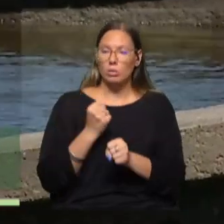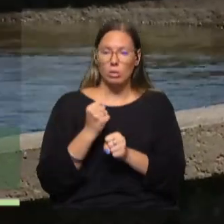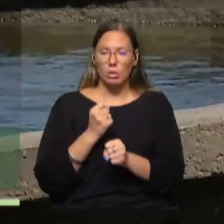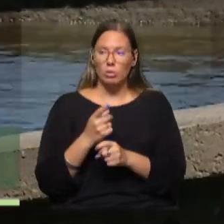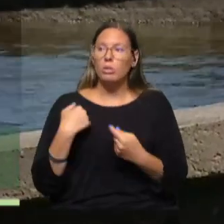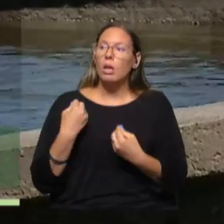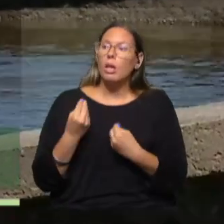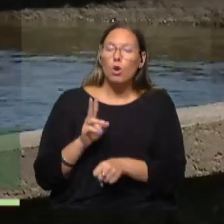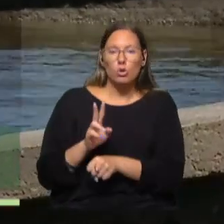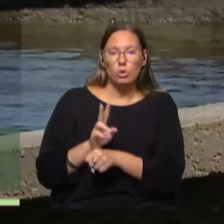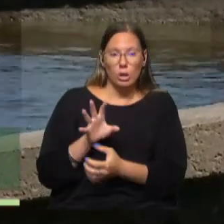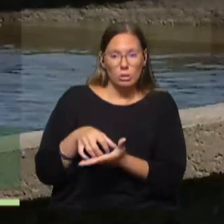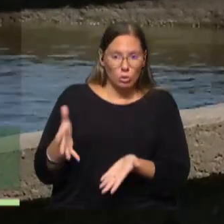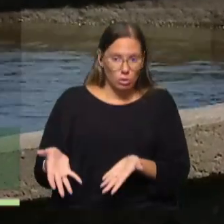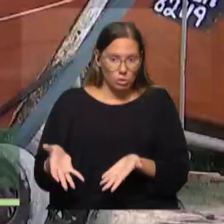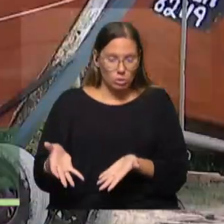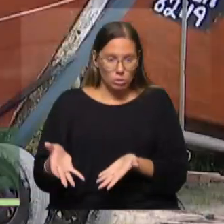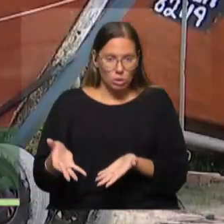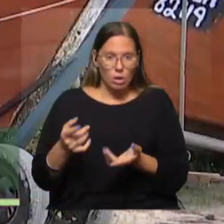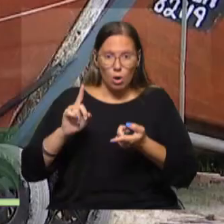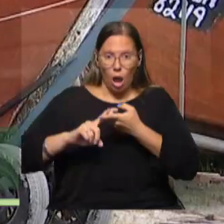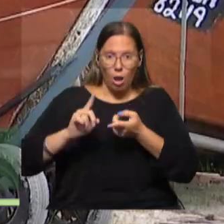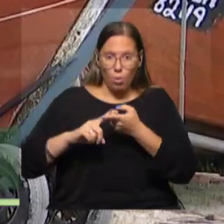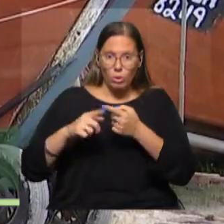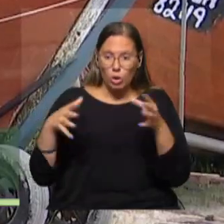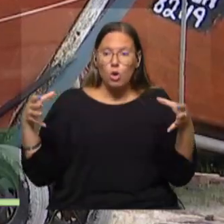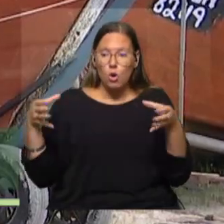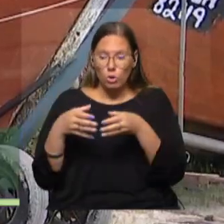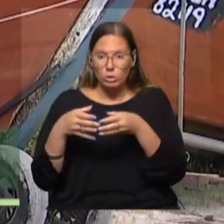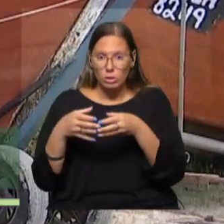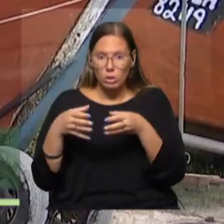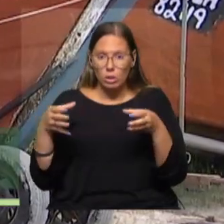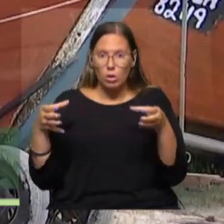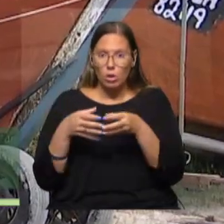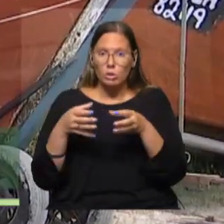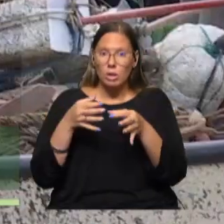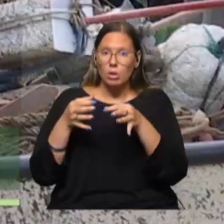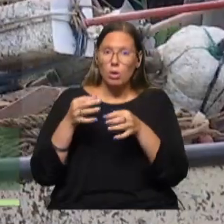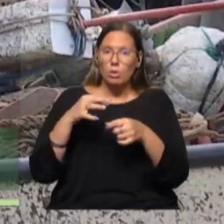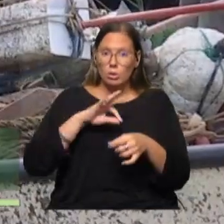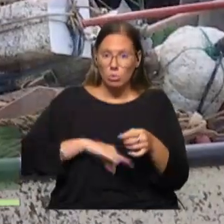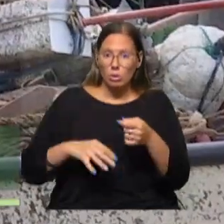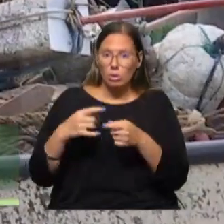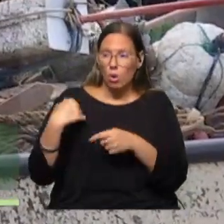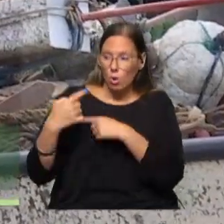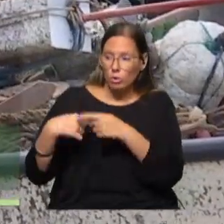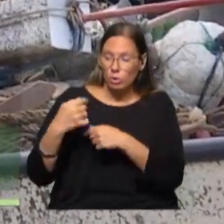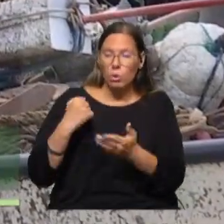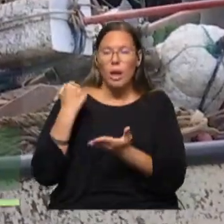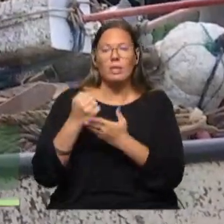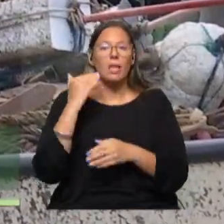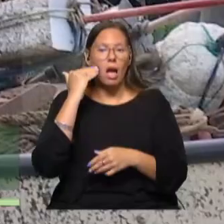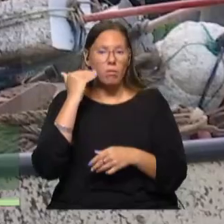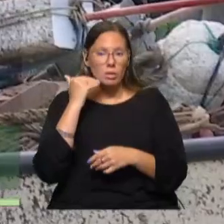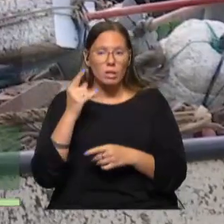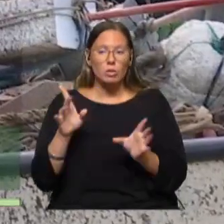regulando ahí el sector? Los convenios están vigentes, los consejos de salarios, porque son convenios, son consejos de salarios, están vigentes hasta abril. Entonces,